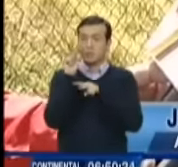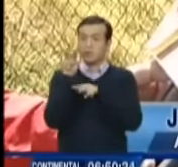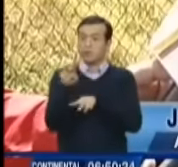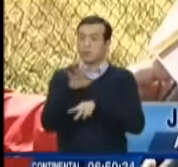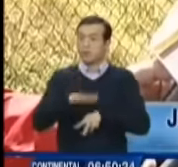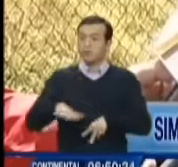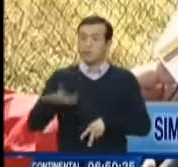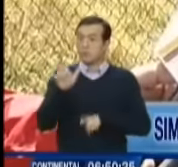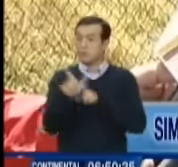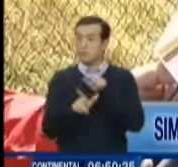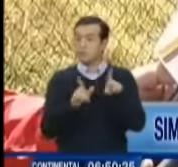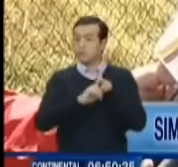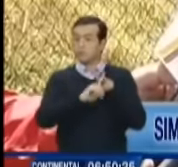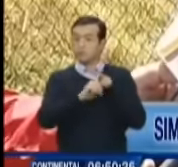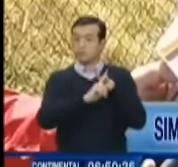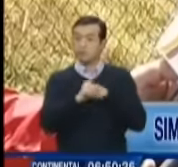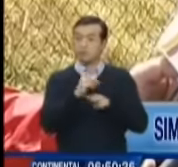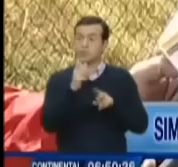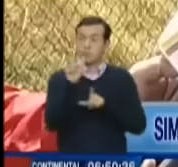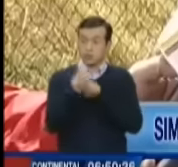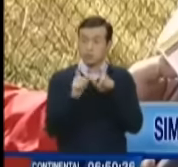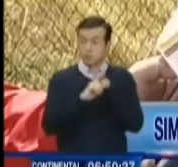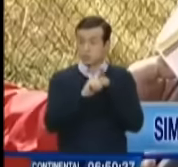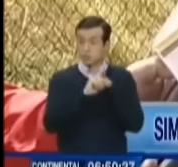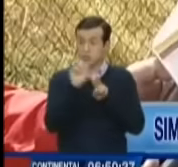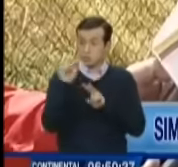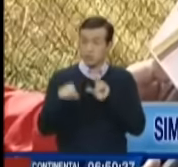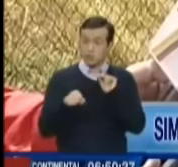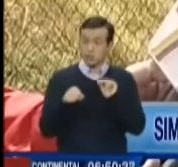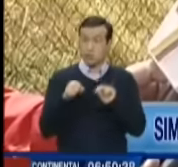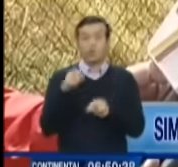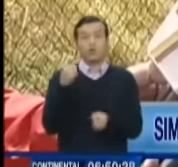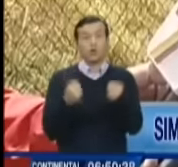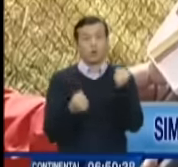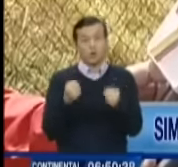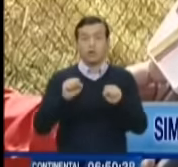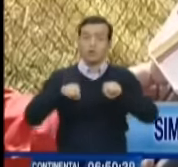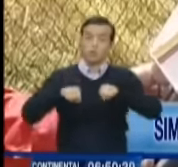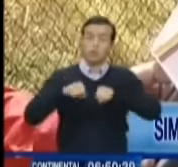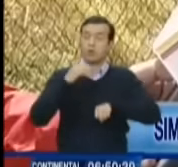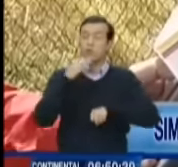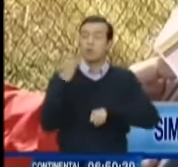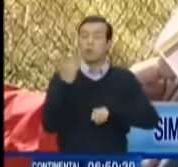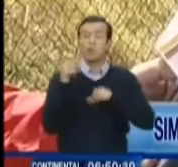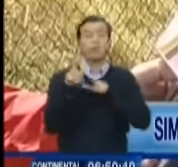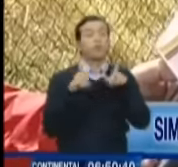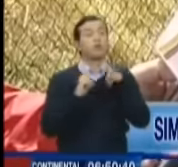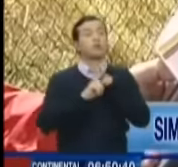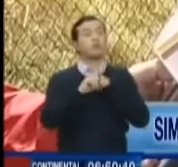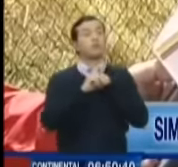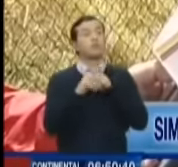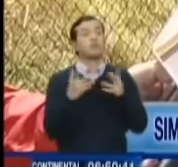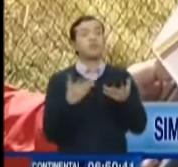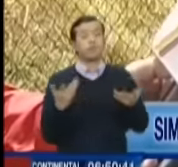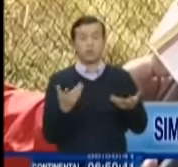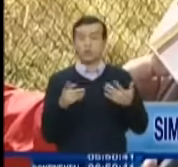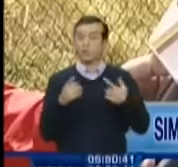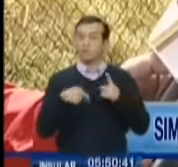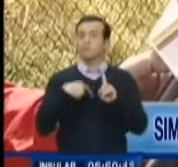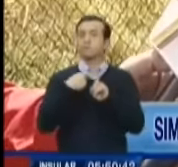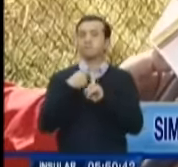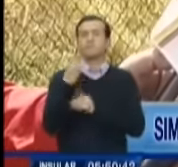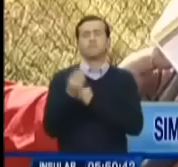a verificar cómo están saliendo la gente, si salen en vehículos, motos y hacia dónde se dirigen. Adicional a